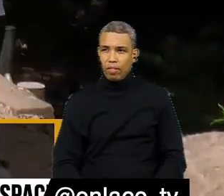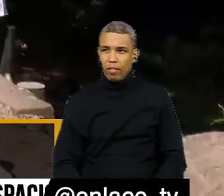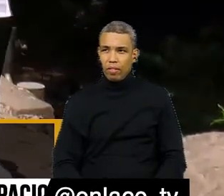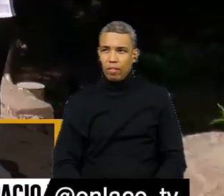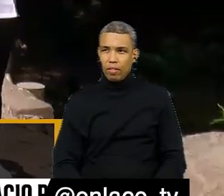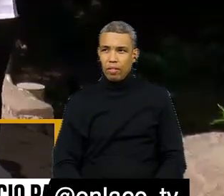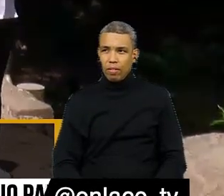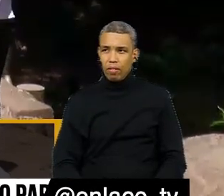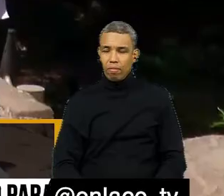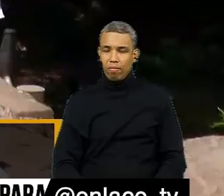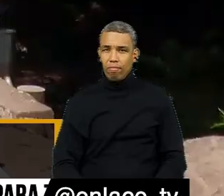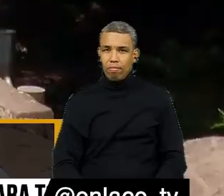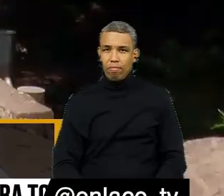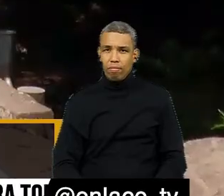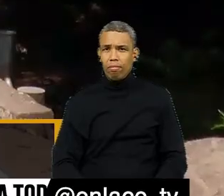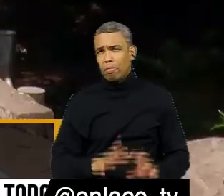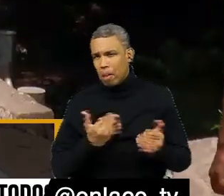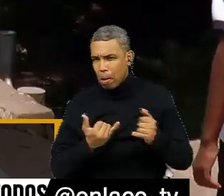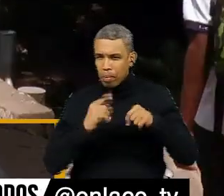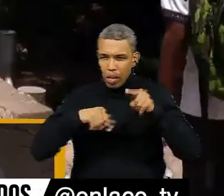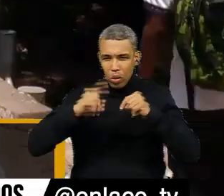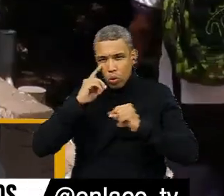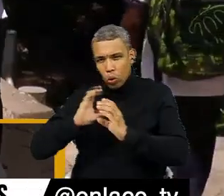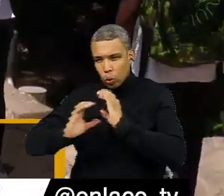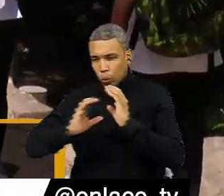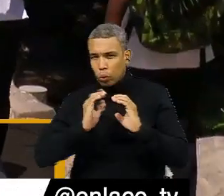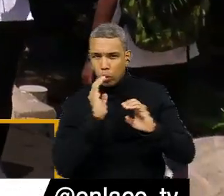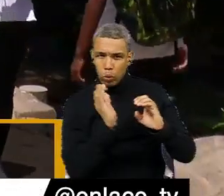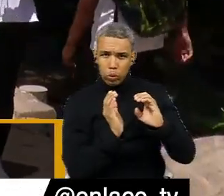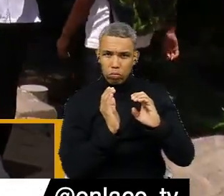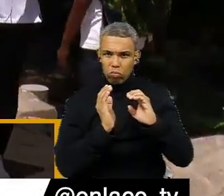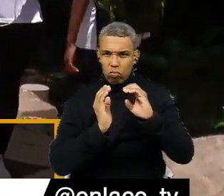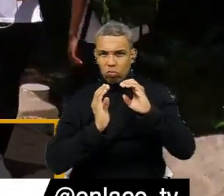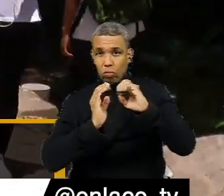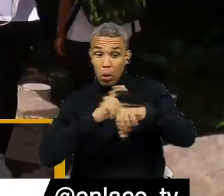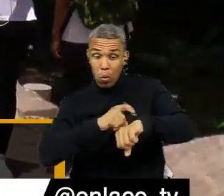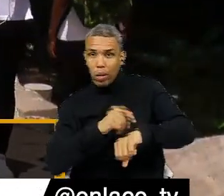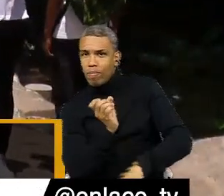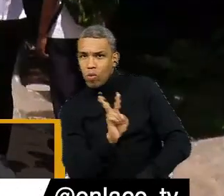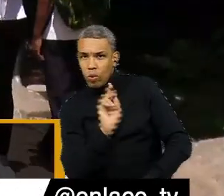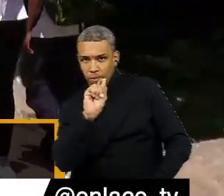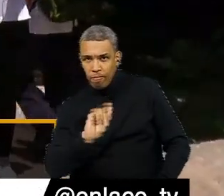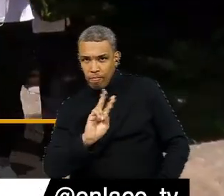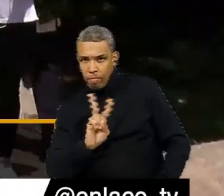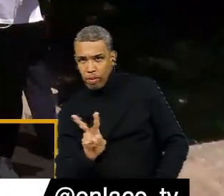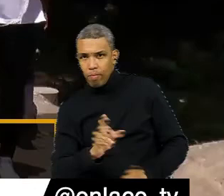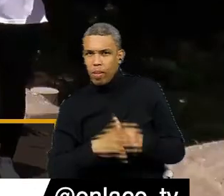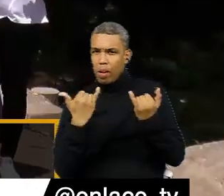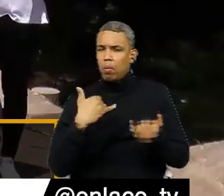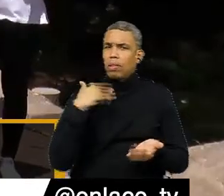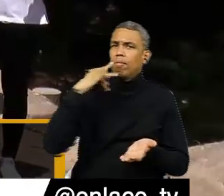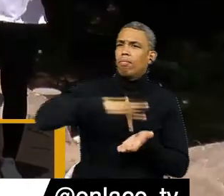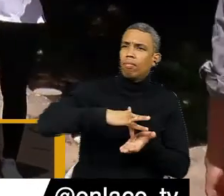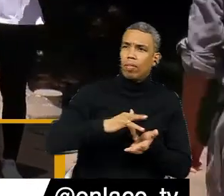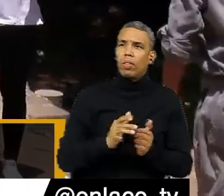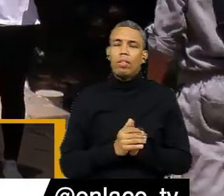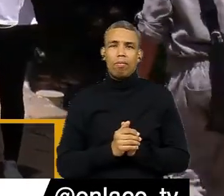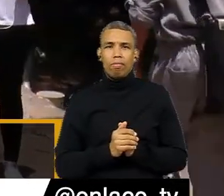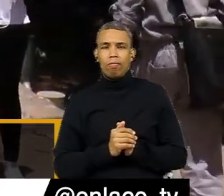con usted y, pues, por supuesto, con toda Barranca Bermeja a las 12 y 22 minutos del mediodía. Pues me encuentro en este punto del nororiente de Barranca Bermeja por